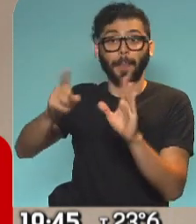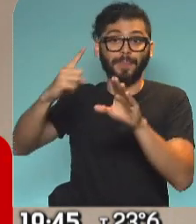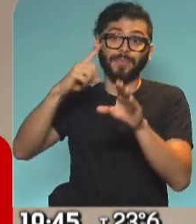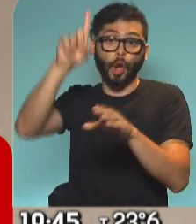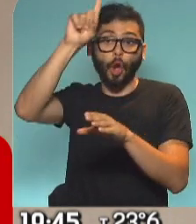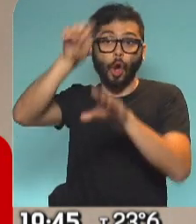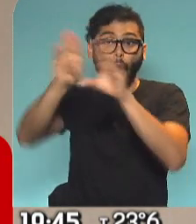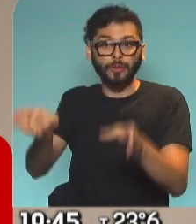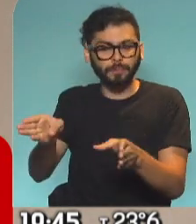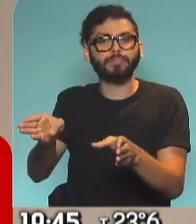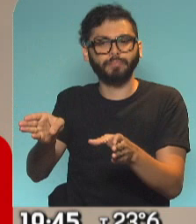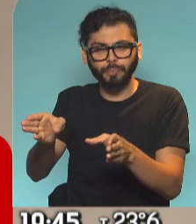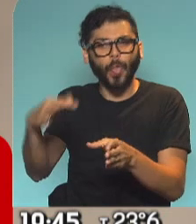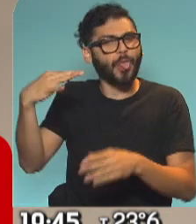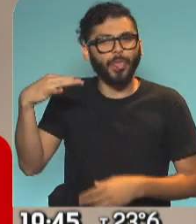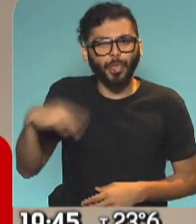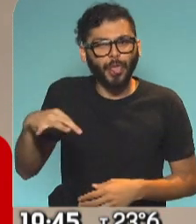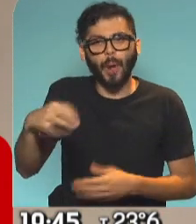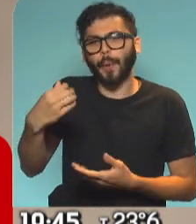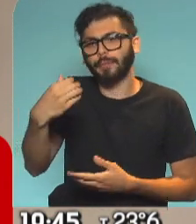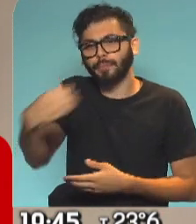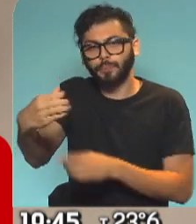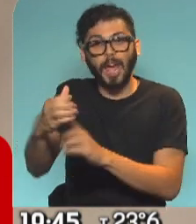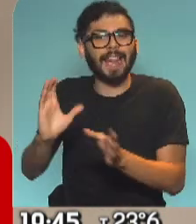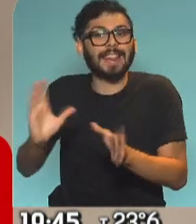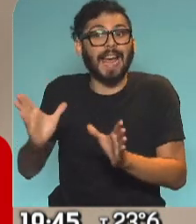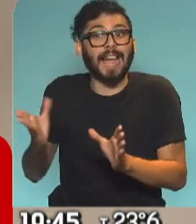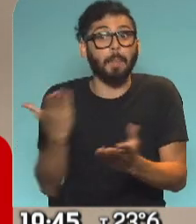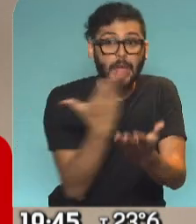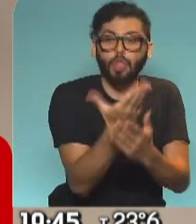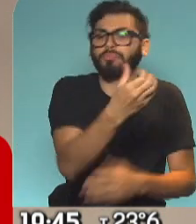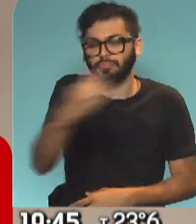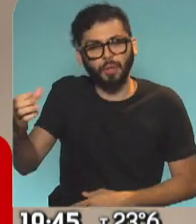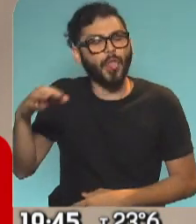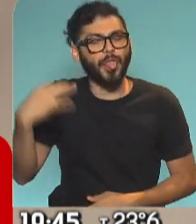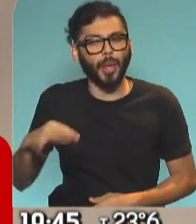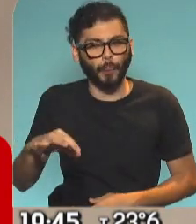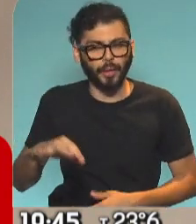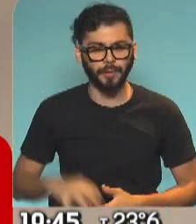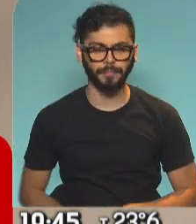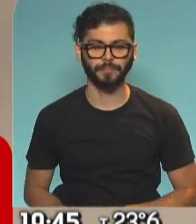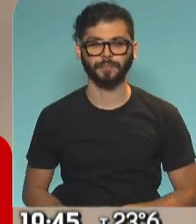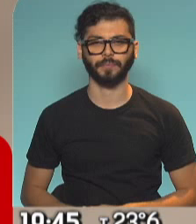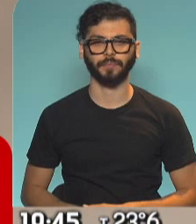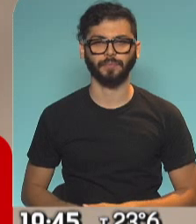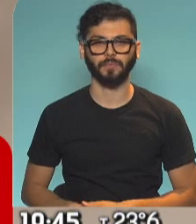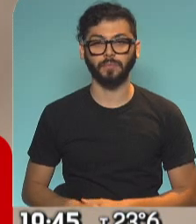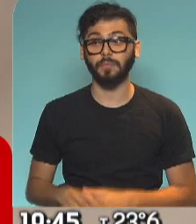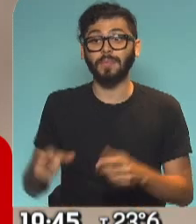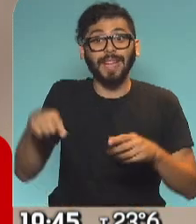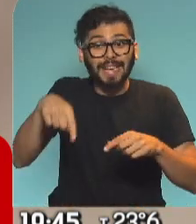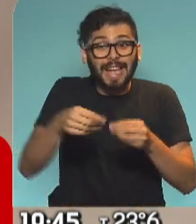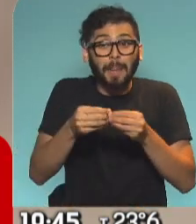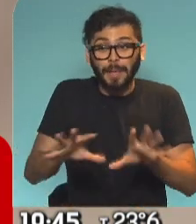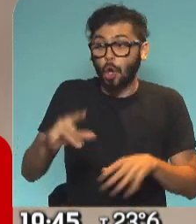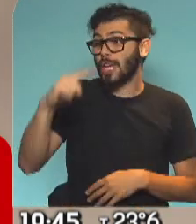que prestara los tratamientos solicitados al paciente. Se inició, esto fue dicho el día 7